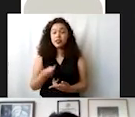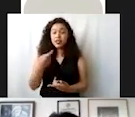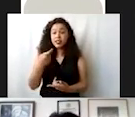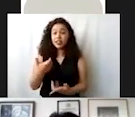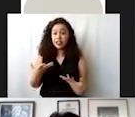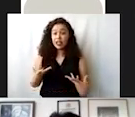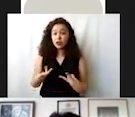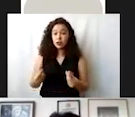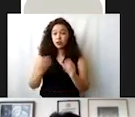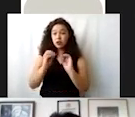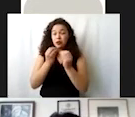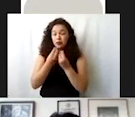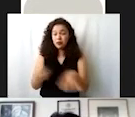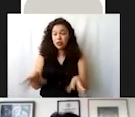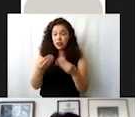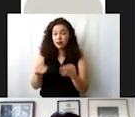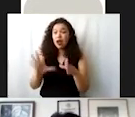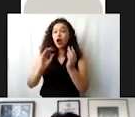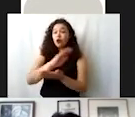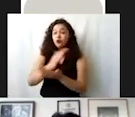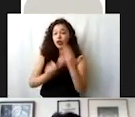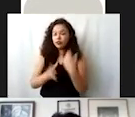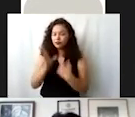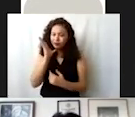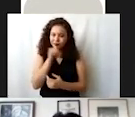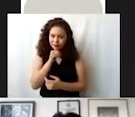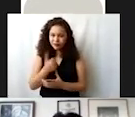o no pueda facturar, ¿sí?